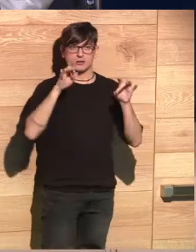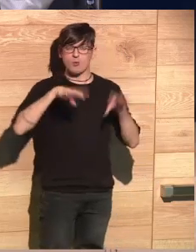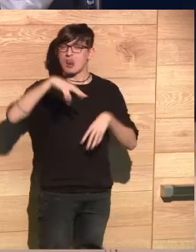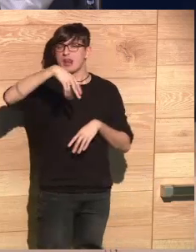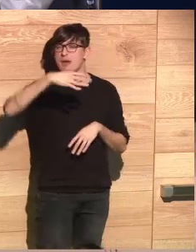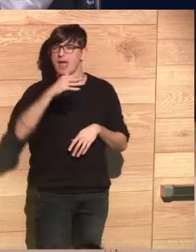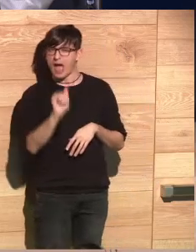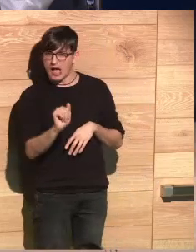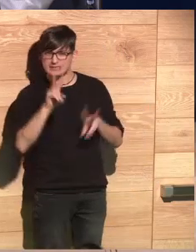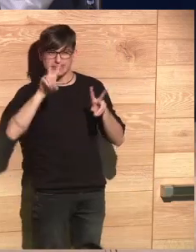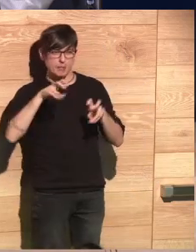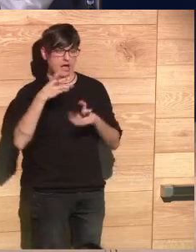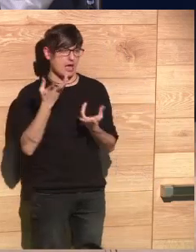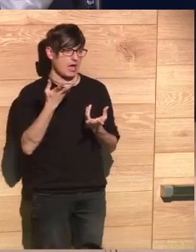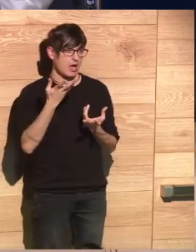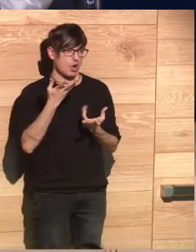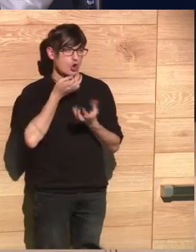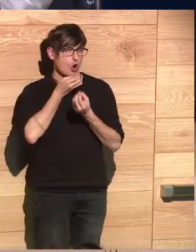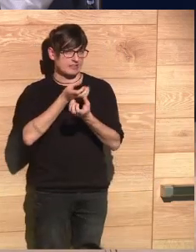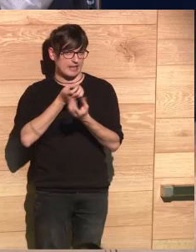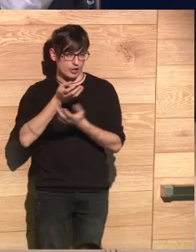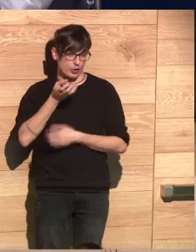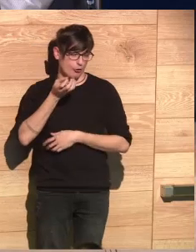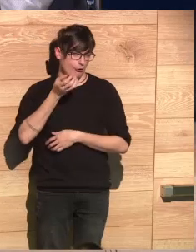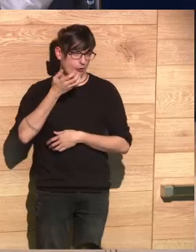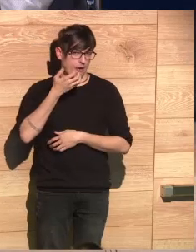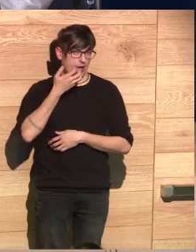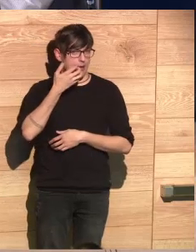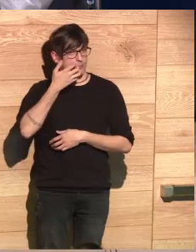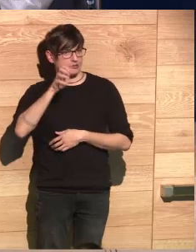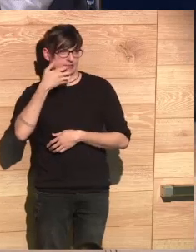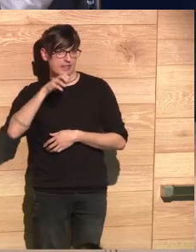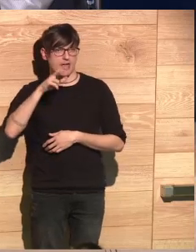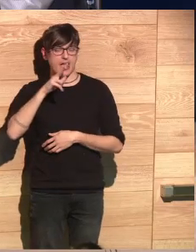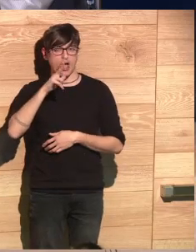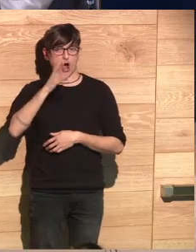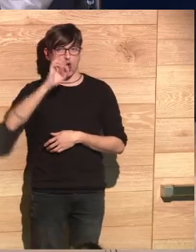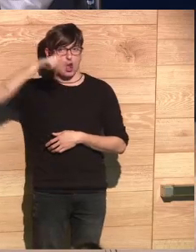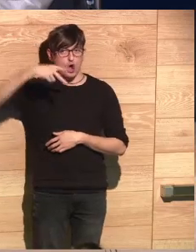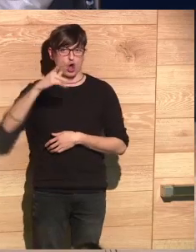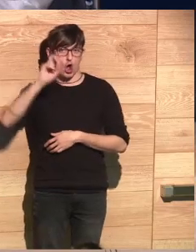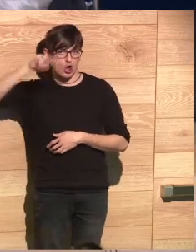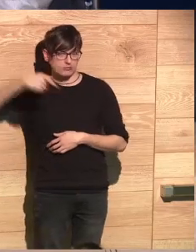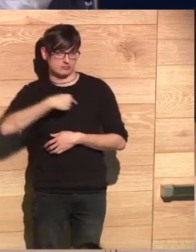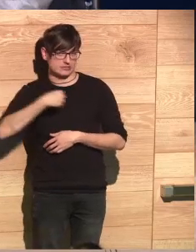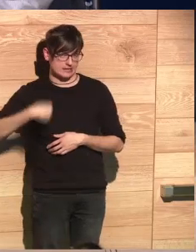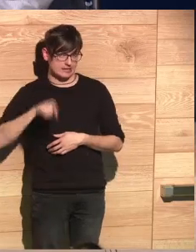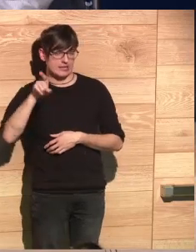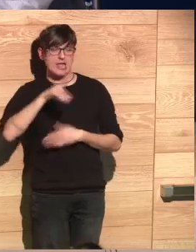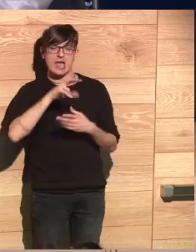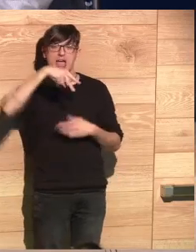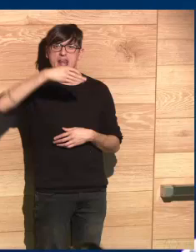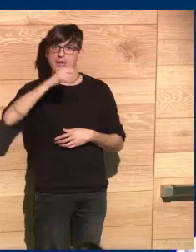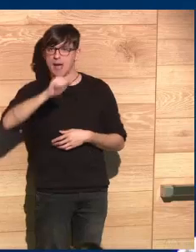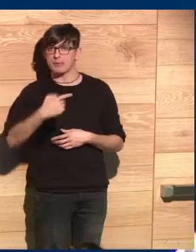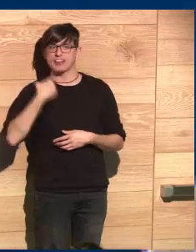de los manifestantes de Hong Kong. Sí. Y lo siguiente que pasó fue el apocalipsis, prácticamente, la NBA perdió...